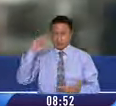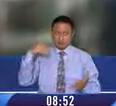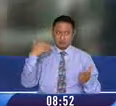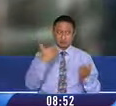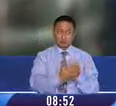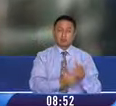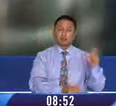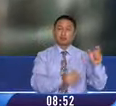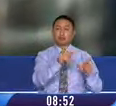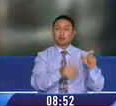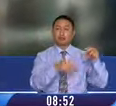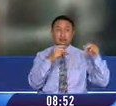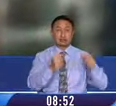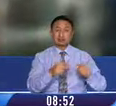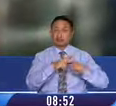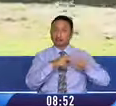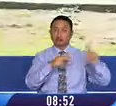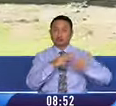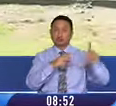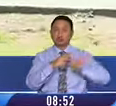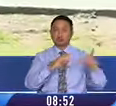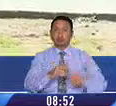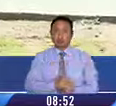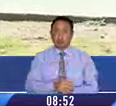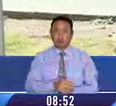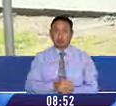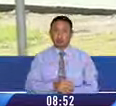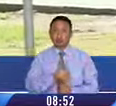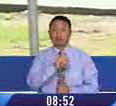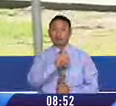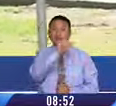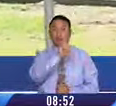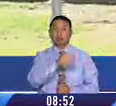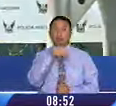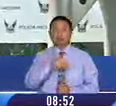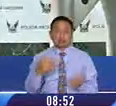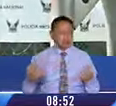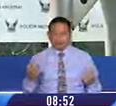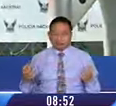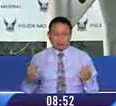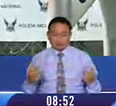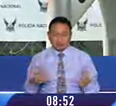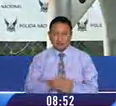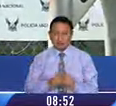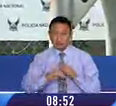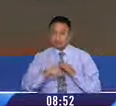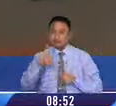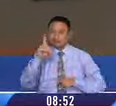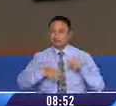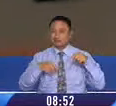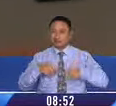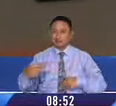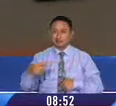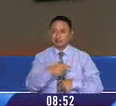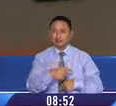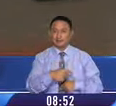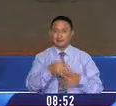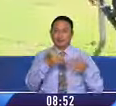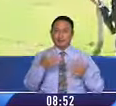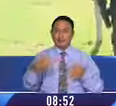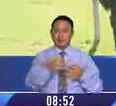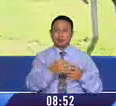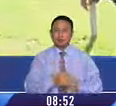de los antisociales salieran huyendo del lugar, pero la codicia de uno de sus integrantes no le permitió escapar y con las manos en la masa